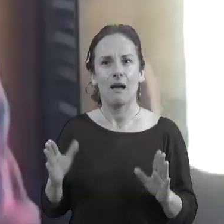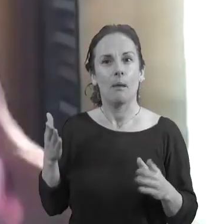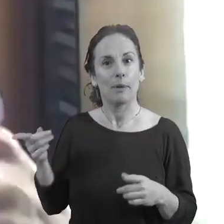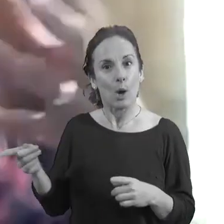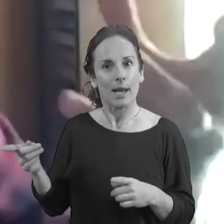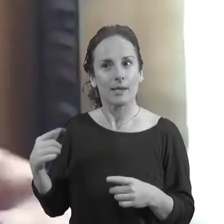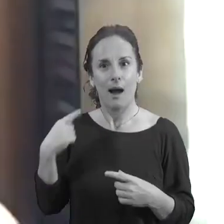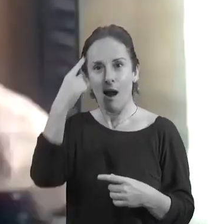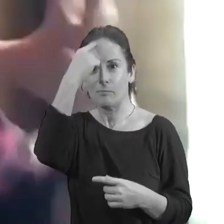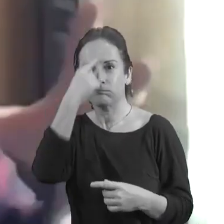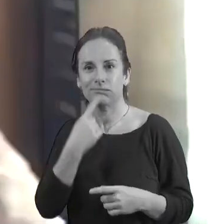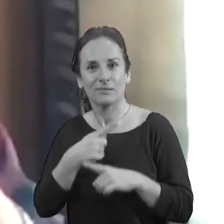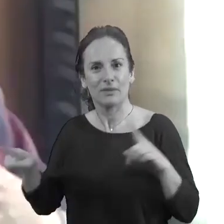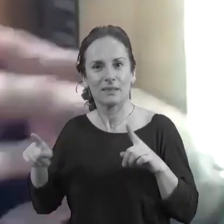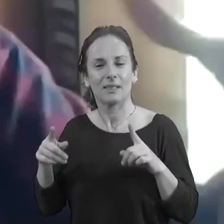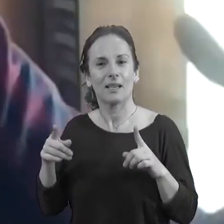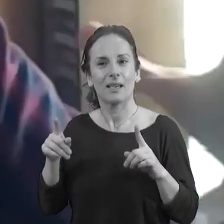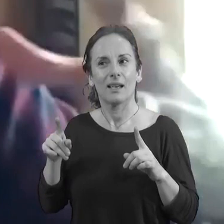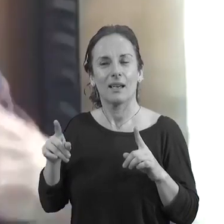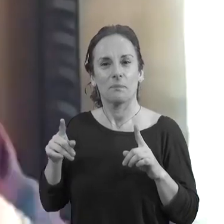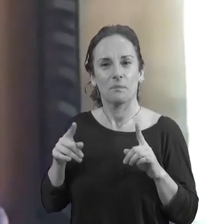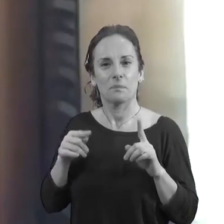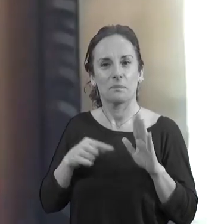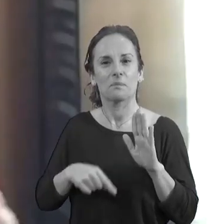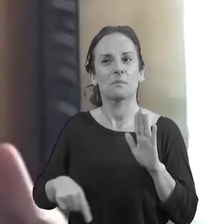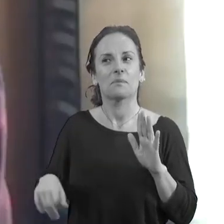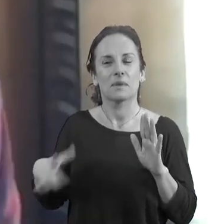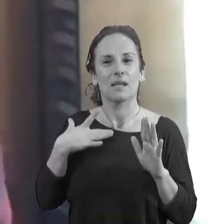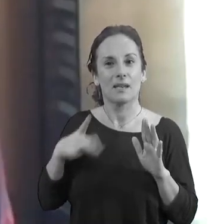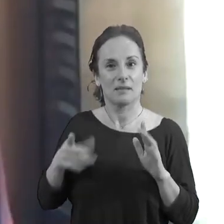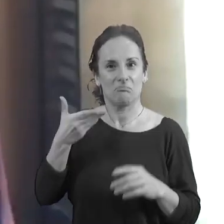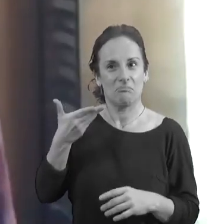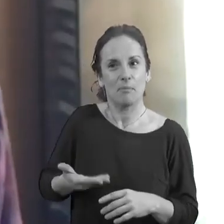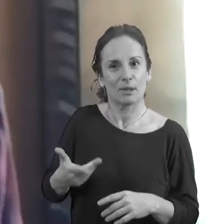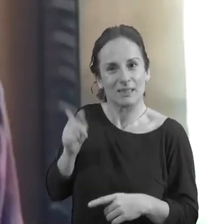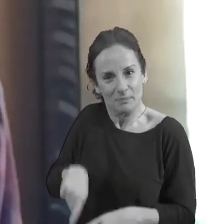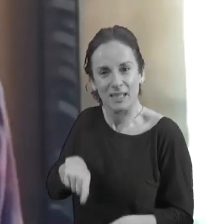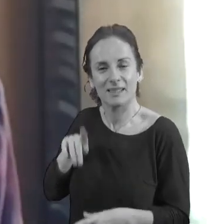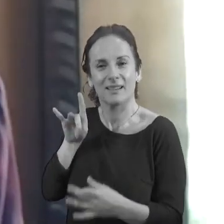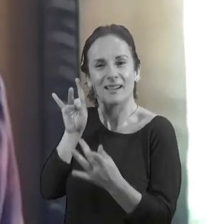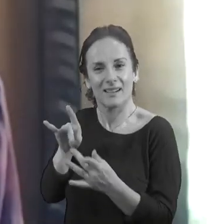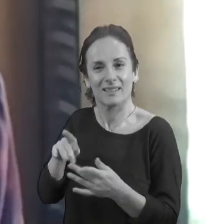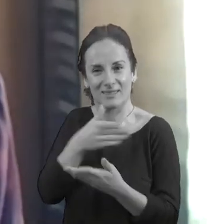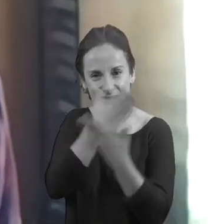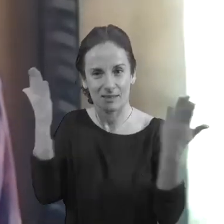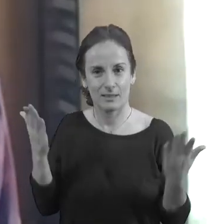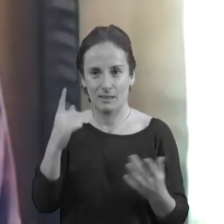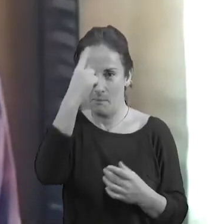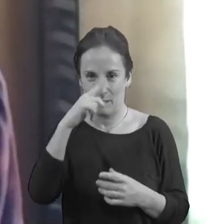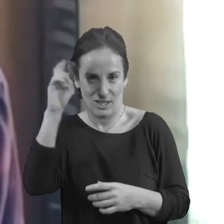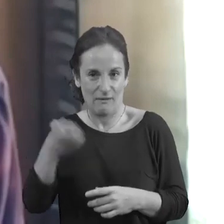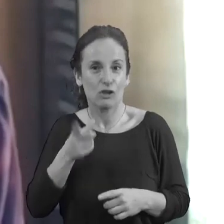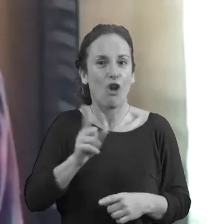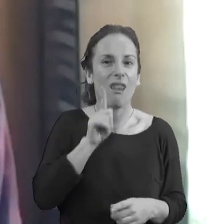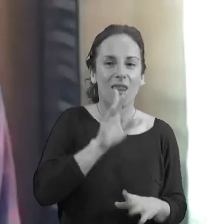algunas cosas hablamos y le digo, bueno, esto es más difícil, pues siendo lesbiana. Comentaba Tatiana, por ejemplo, la cuestión, es cierto, del registro, de la